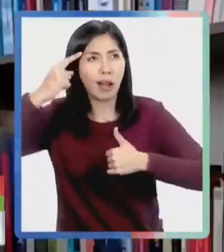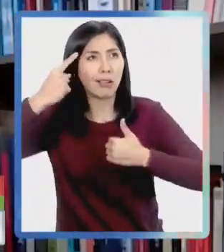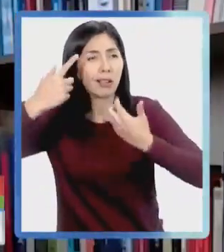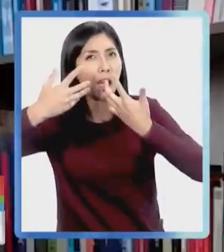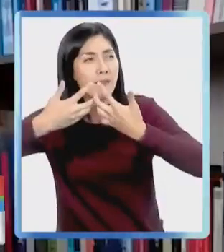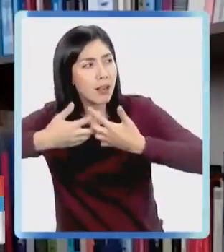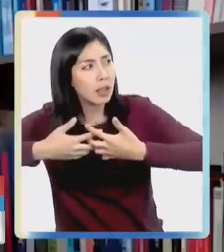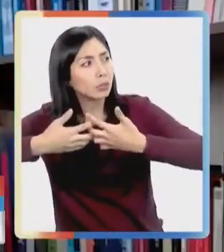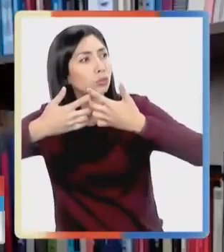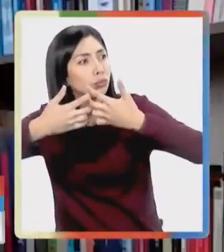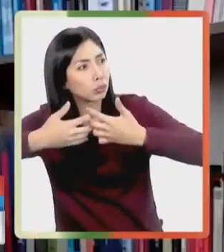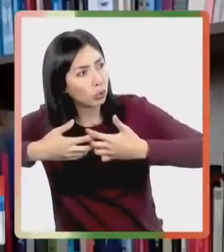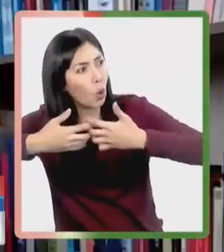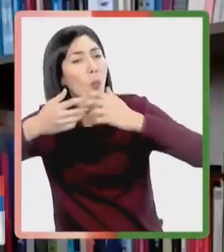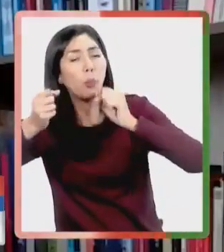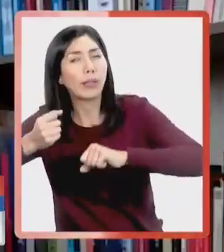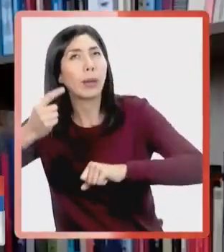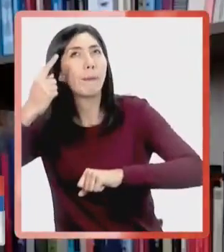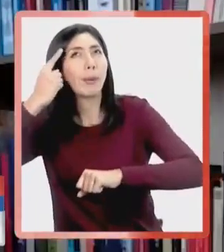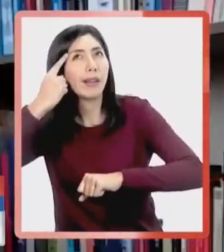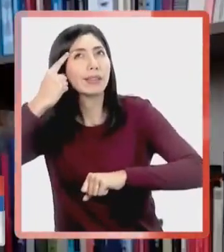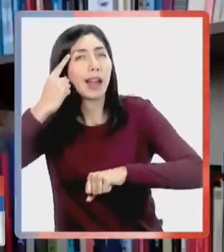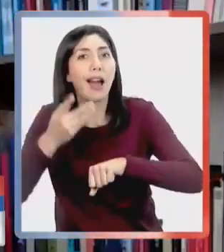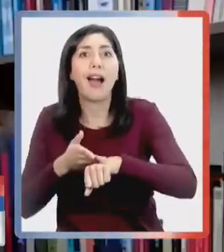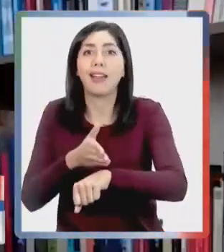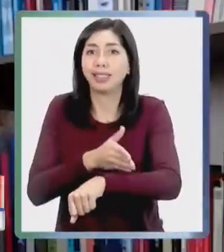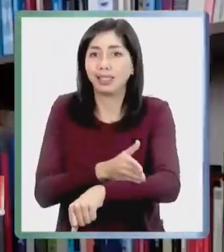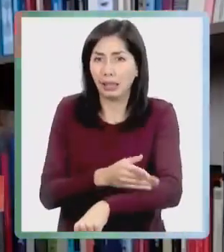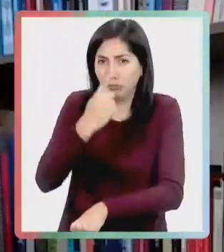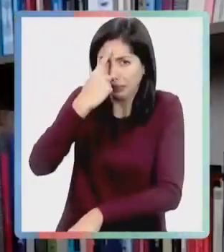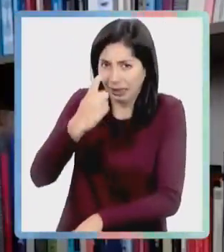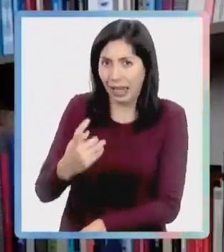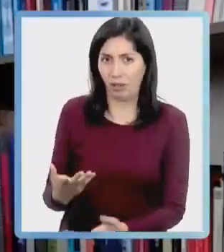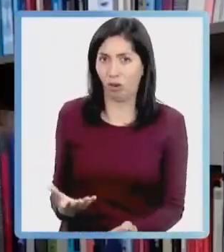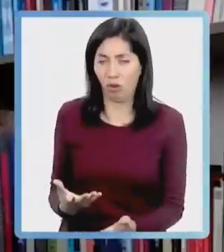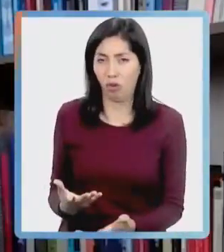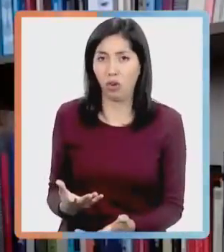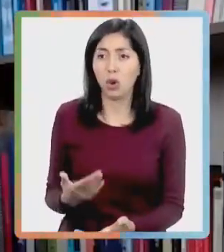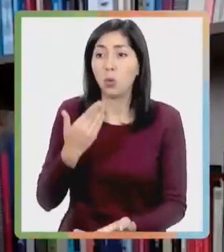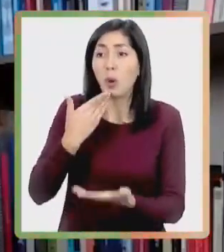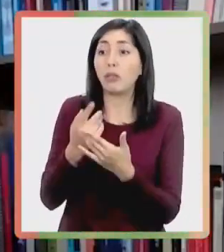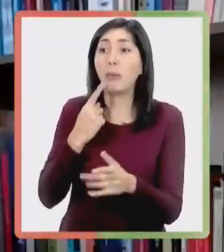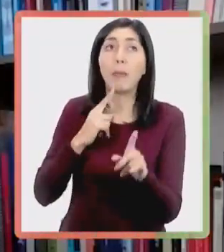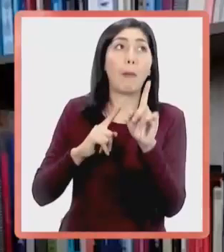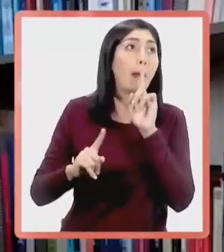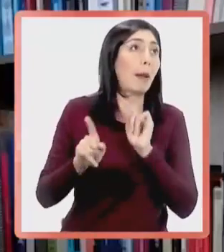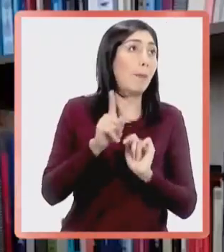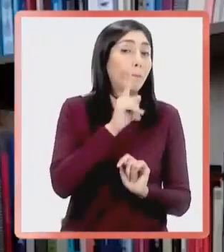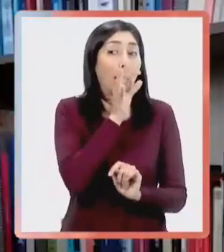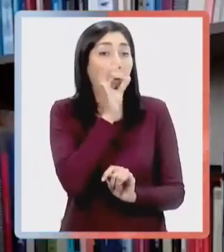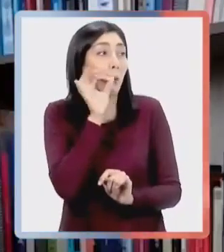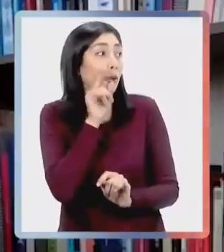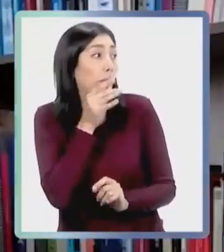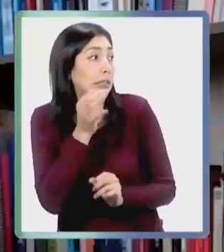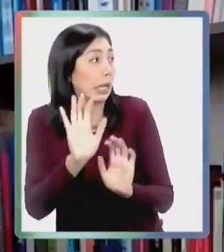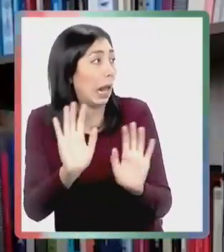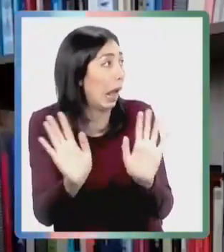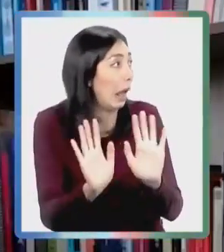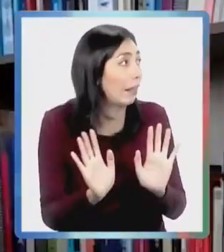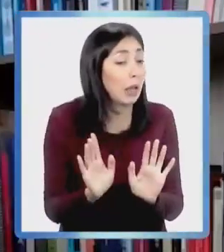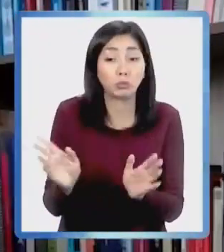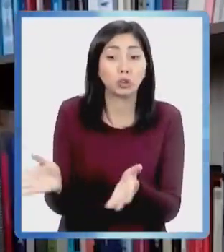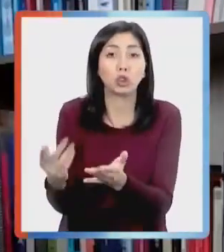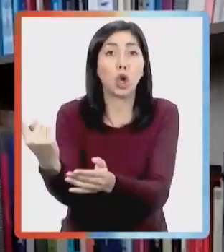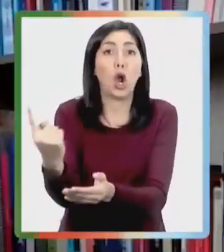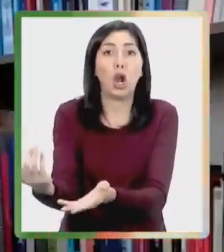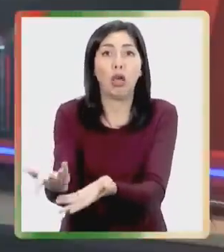tomar decisiones más pensadas, más serias, que si los dejamos, tapamos el sol con un dedo, digamos, y de eso no se habla y los dejamos